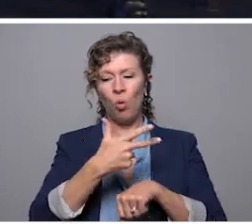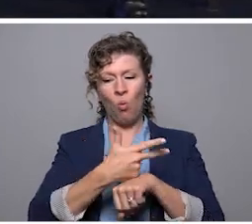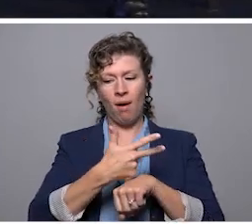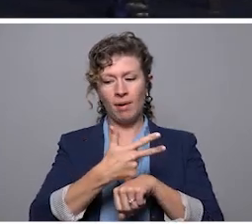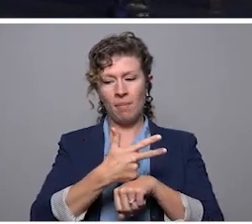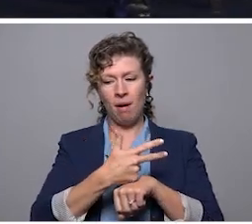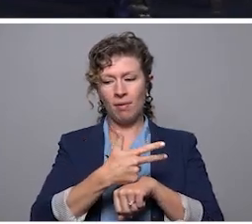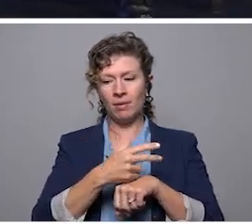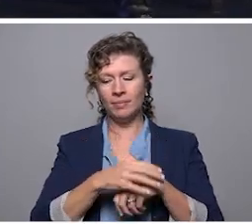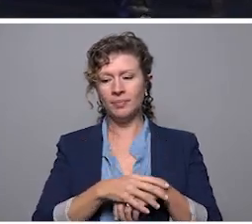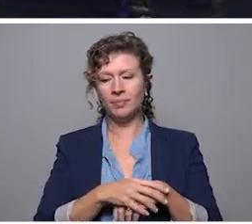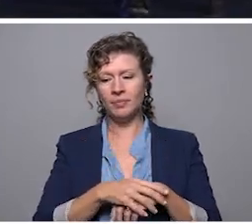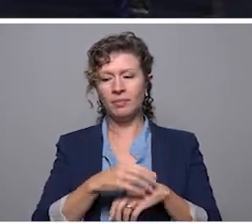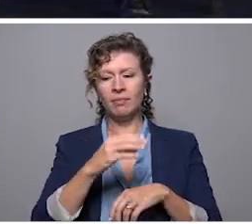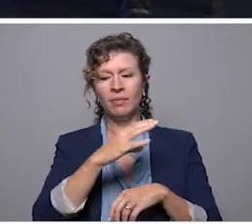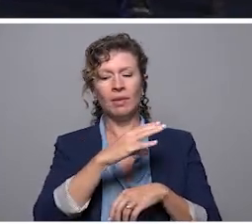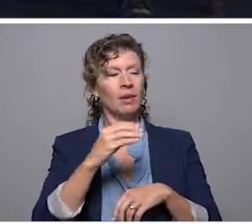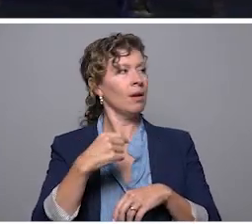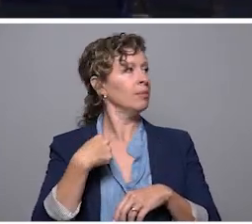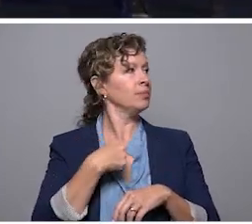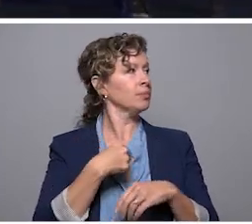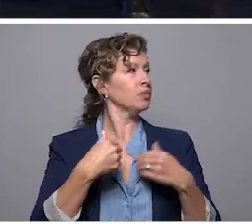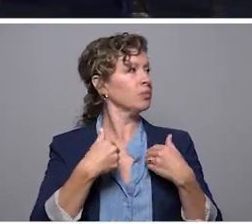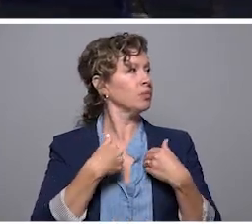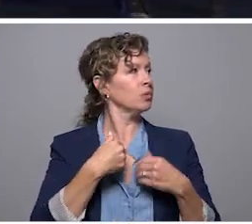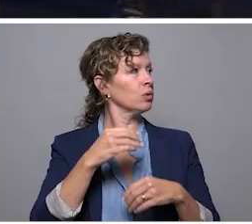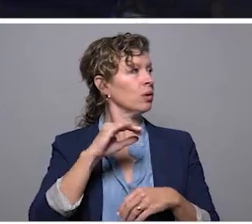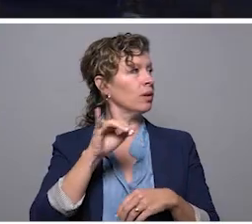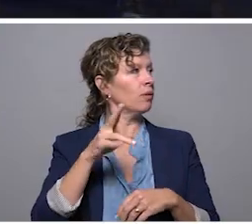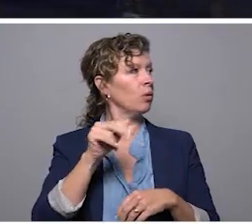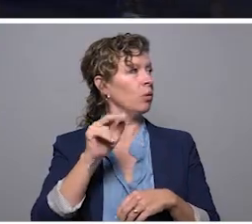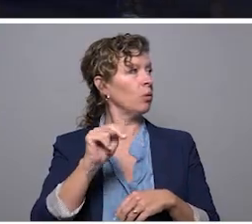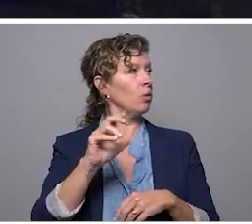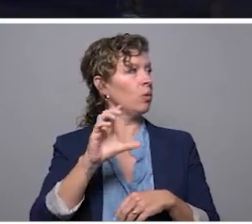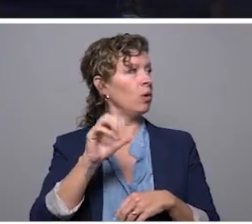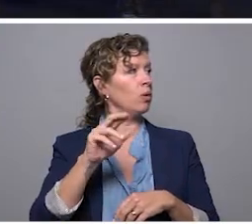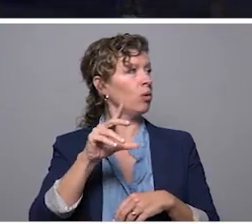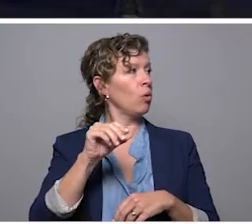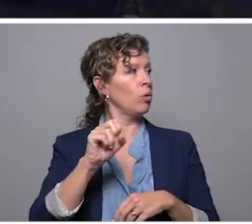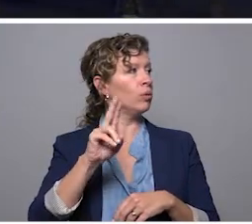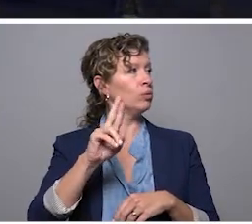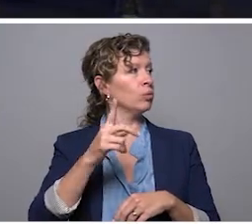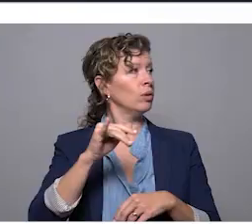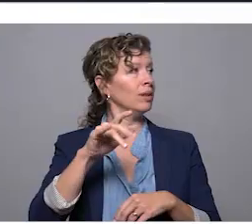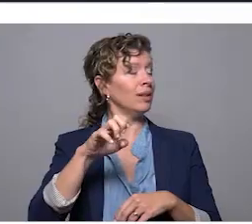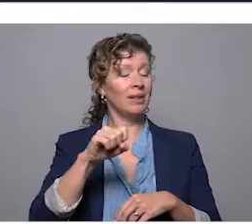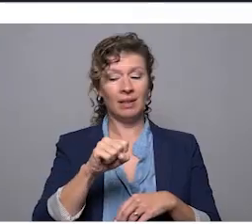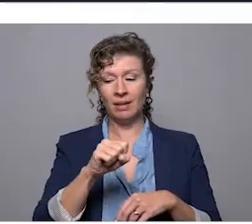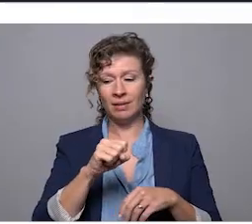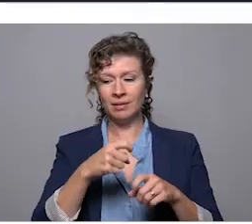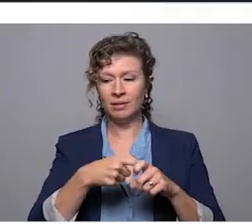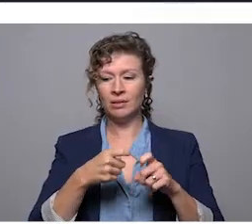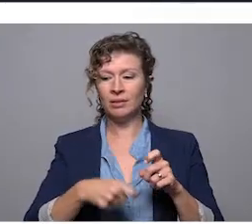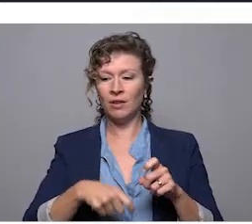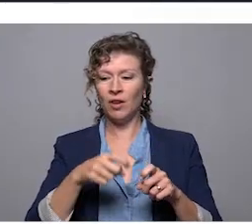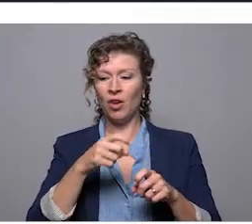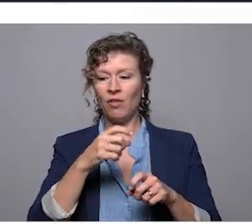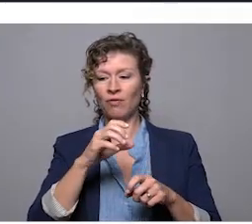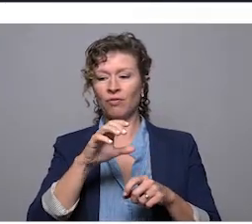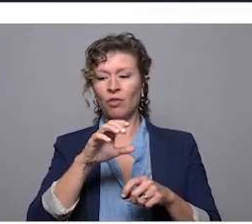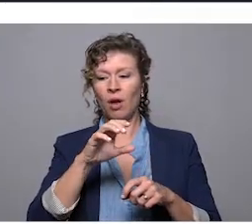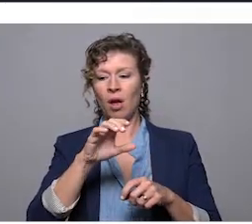azuayo de Ecuador Muchas gracias por estar aquí en este panel si les parece damos inicio lo